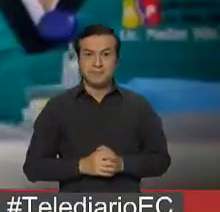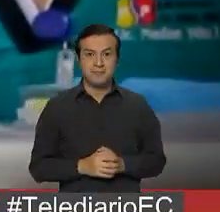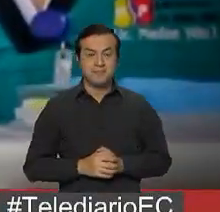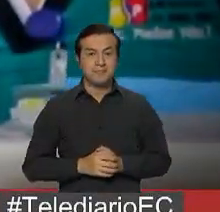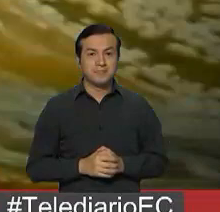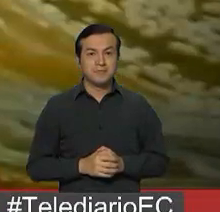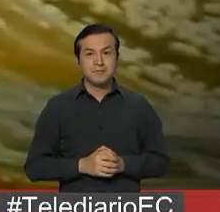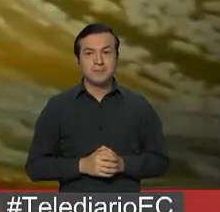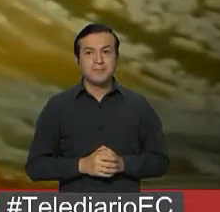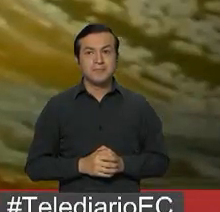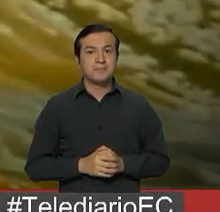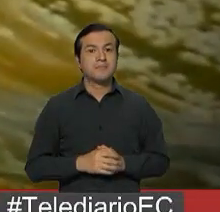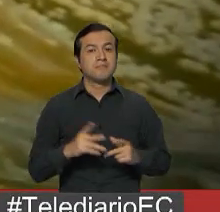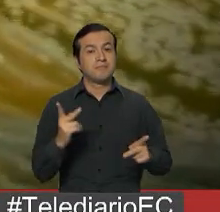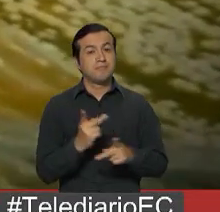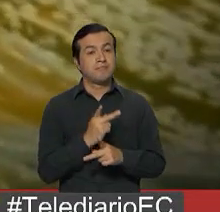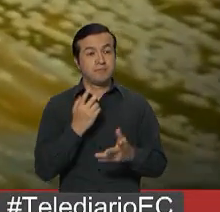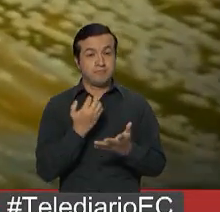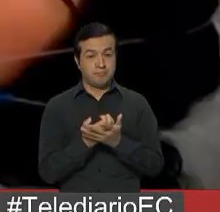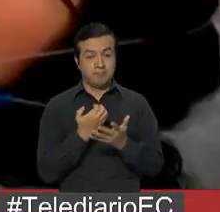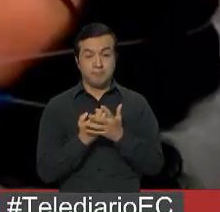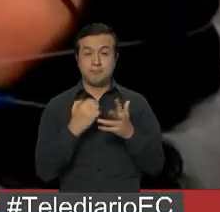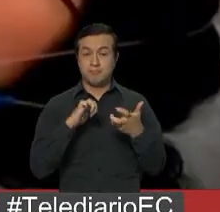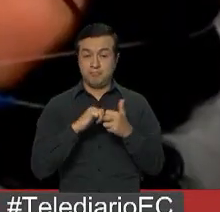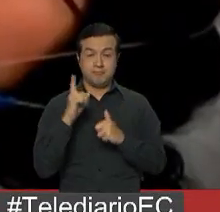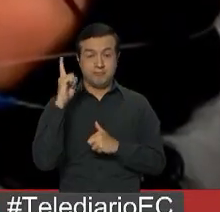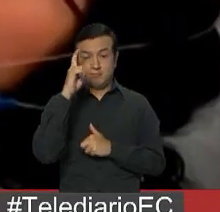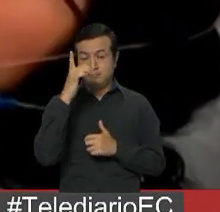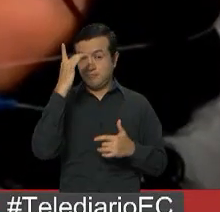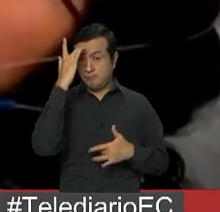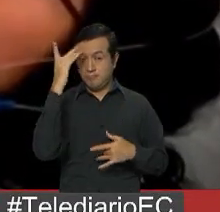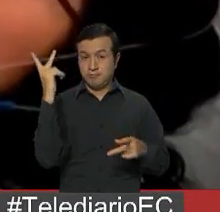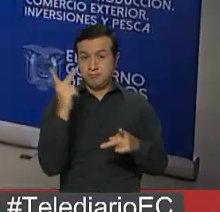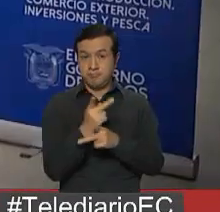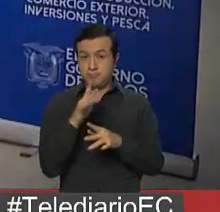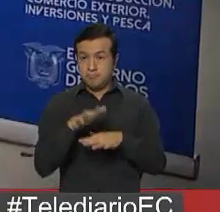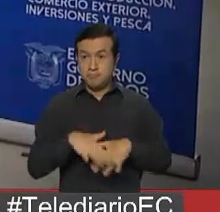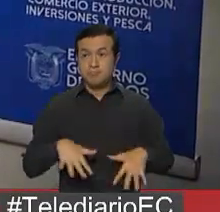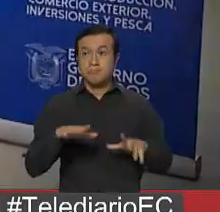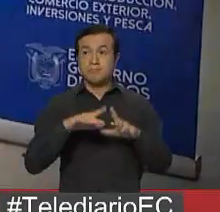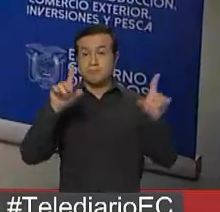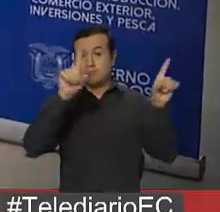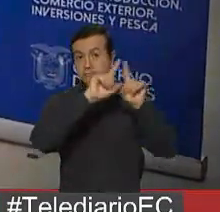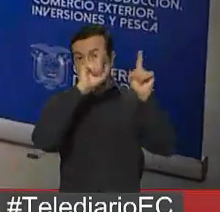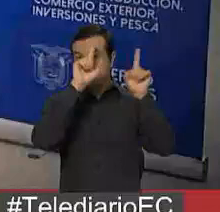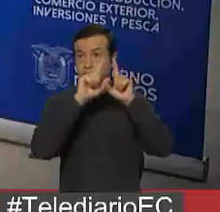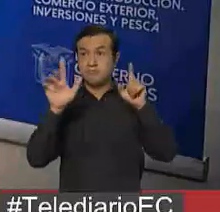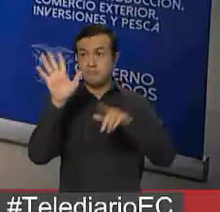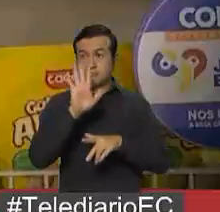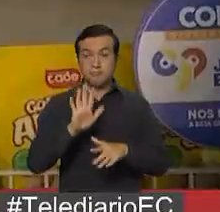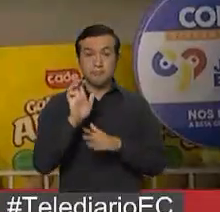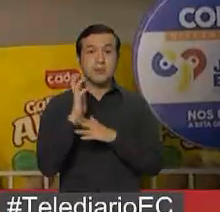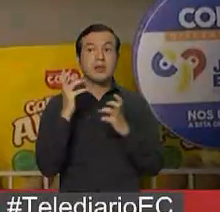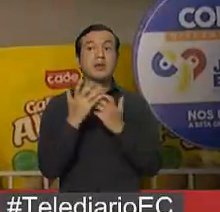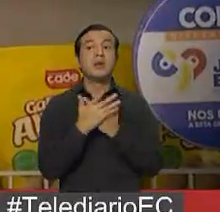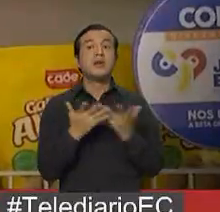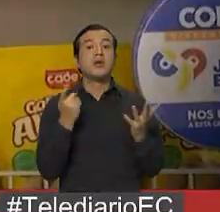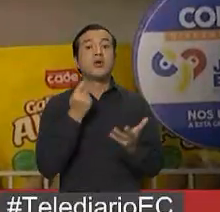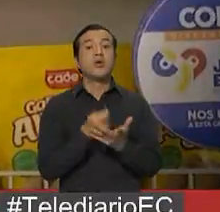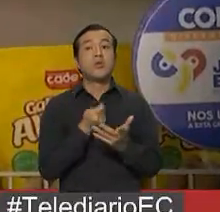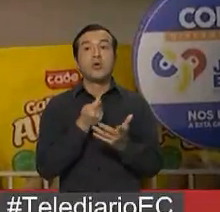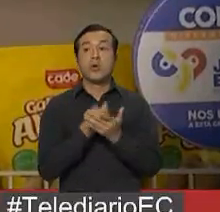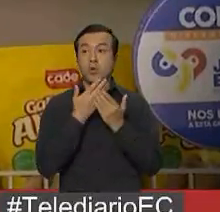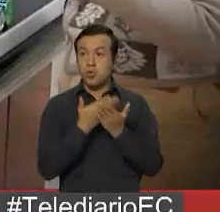en medio de la crisis económica mundial generada por la pandemia del coronavirus las empresas ecuatorianas buscan el consumo de